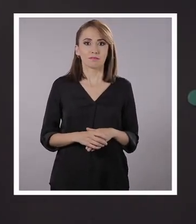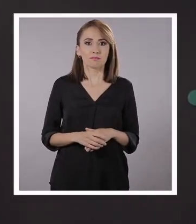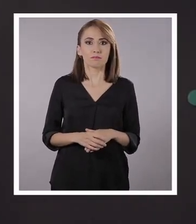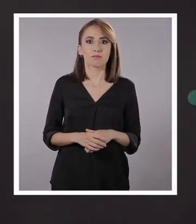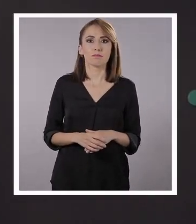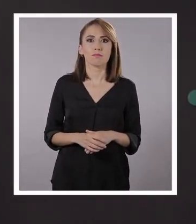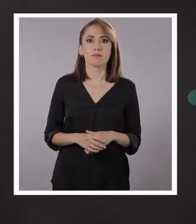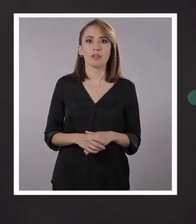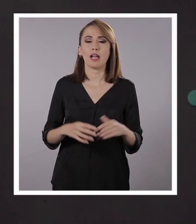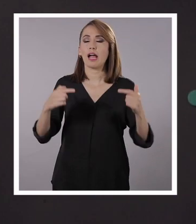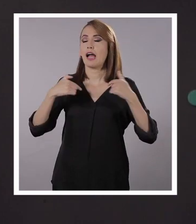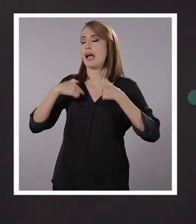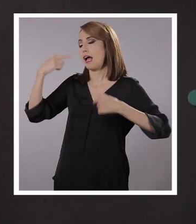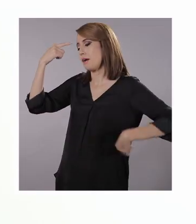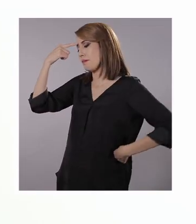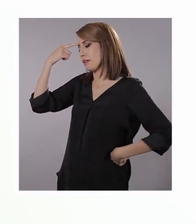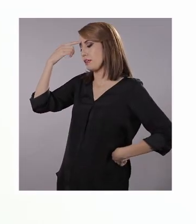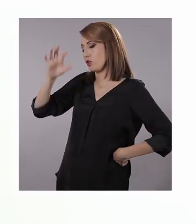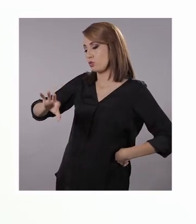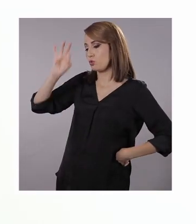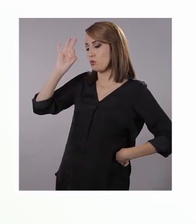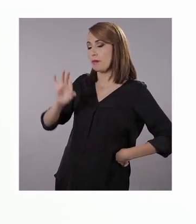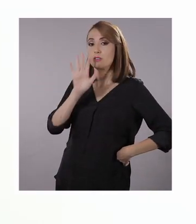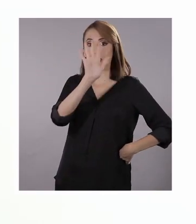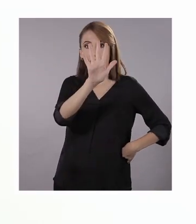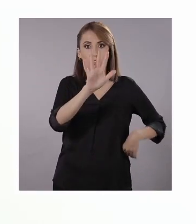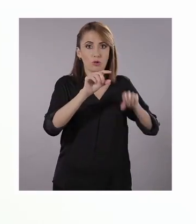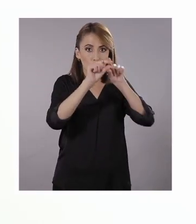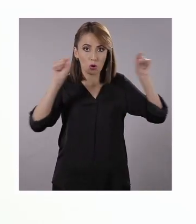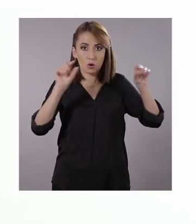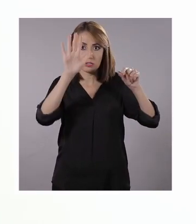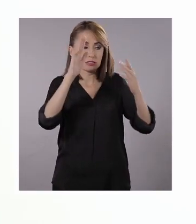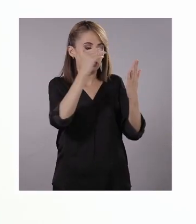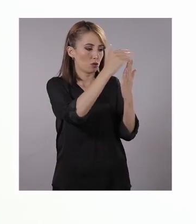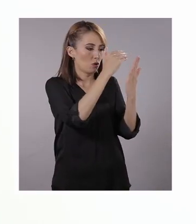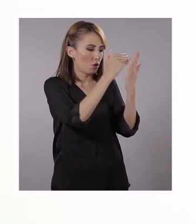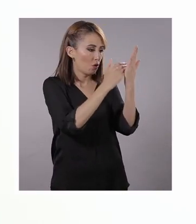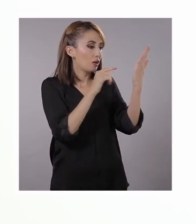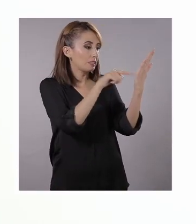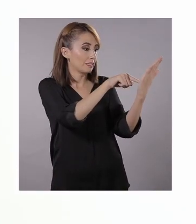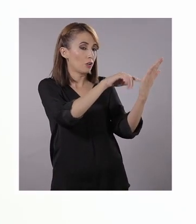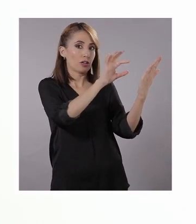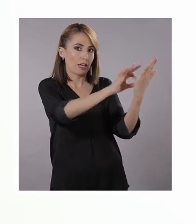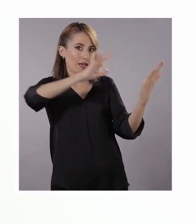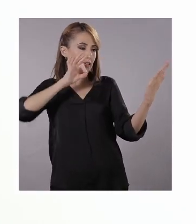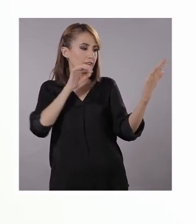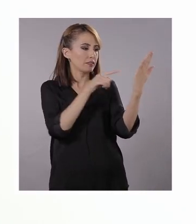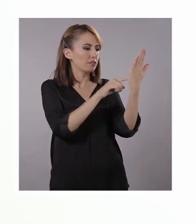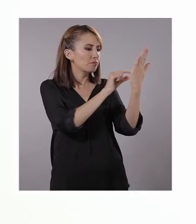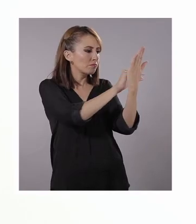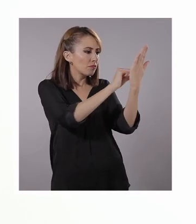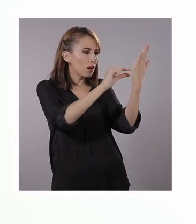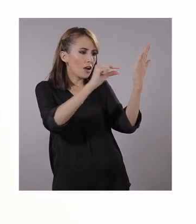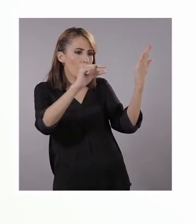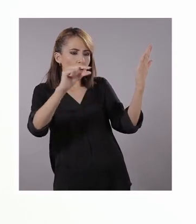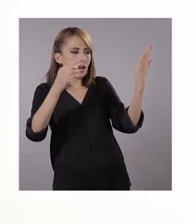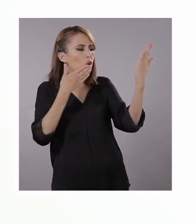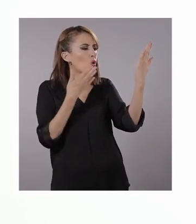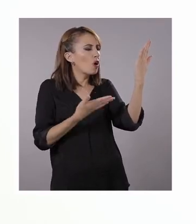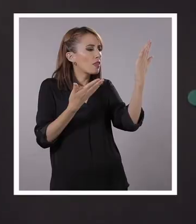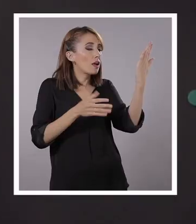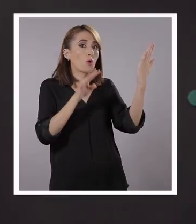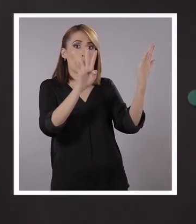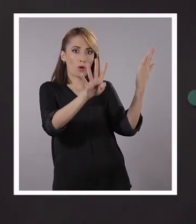Menos 7. Muy bien. Deme un número, profe. El número 5. 1, 2, 3, 4, 5.